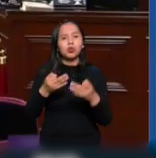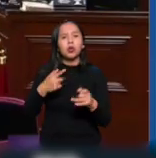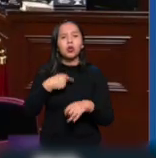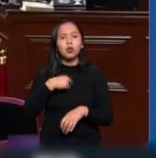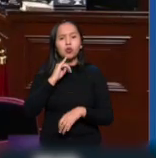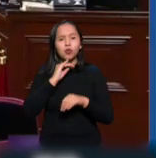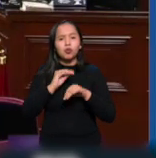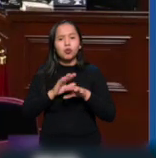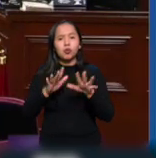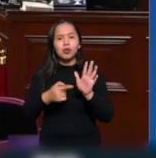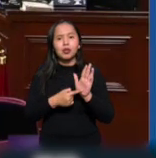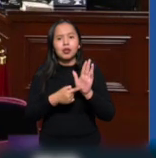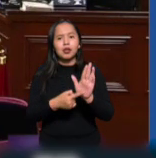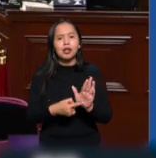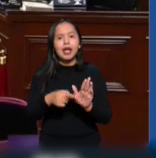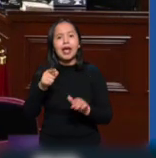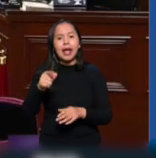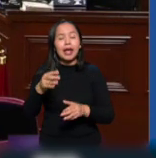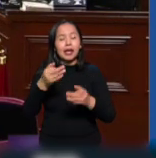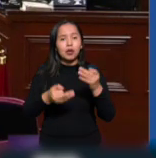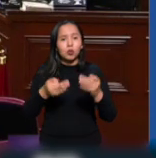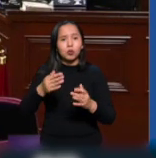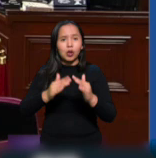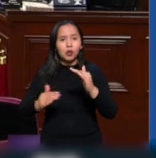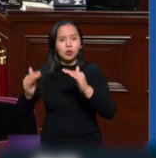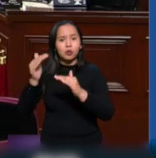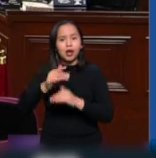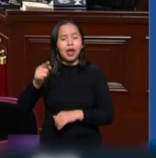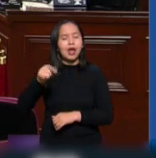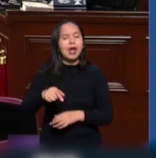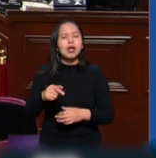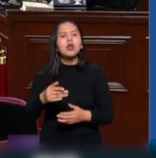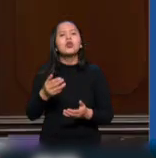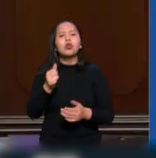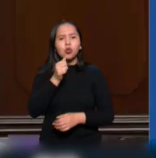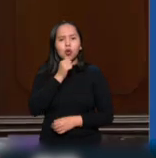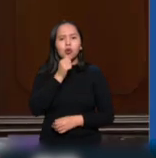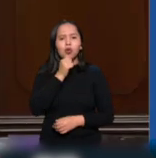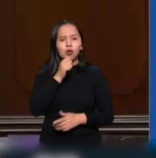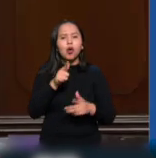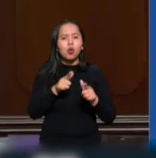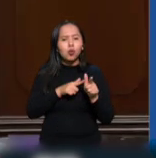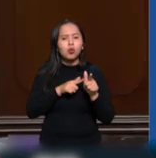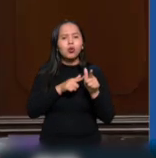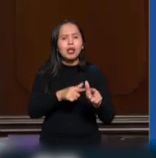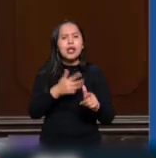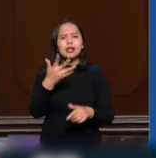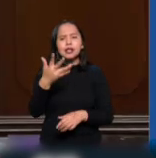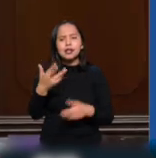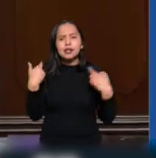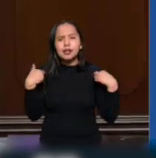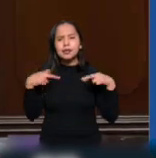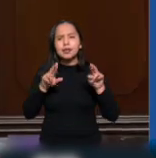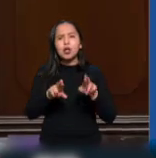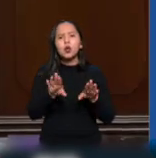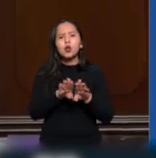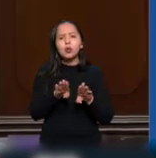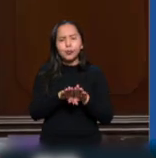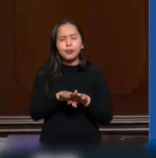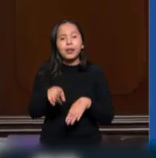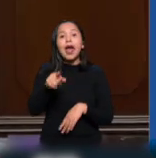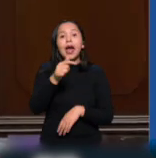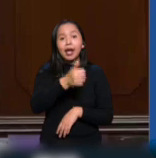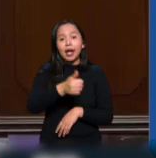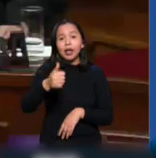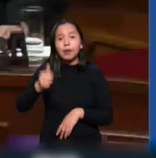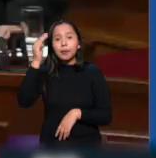que los ministros de la Suprema Corte de Justicia de la Nación aún analizan cómo definir a sus 5 representantes. En reunión privada se acordó que cada